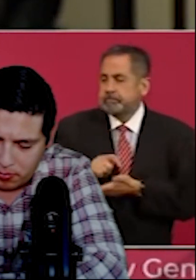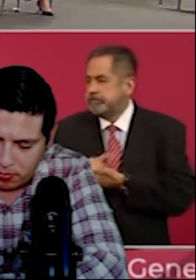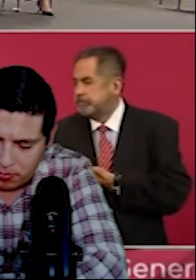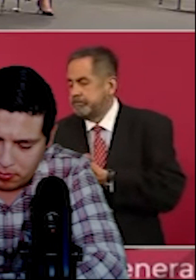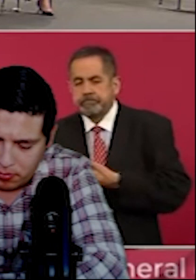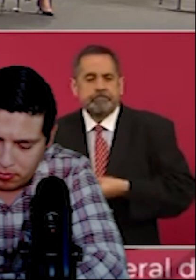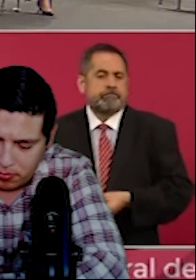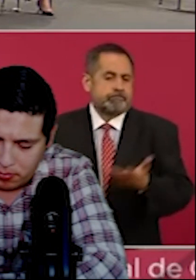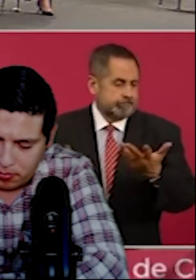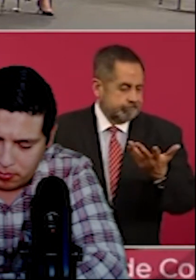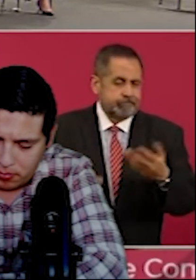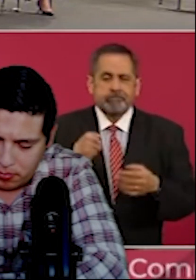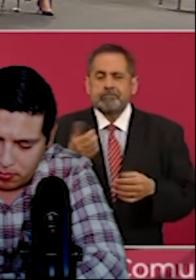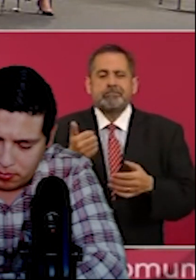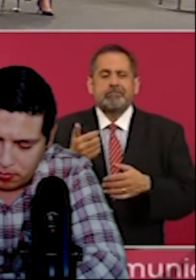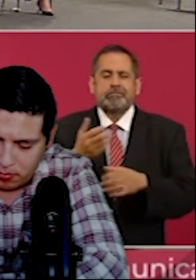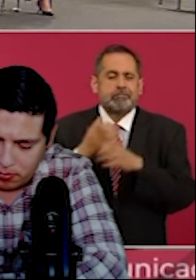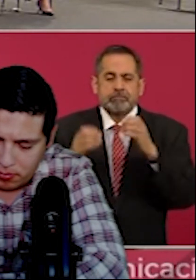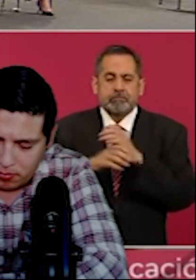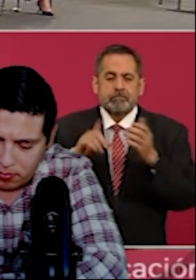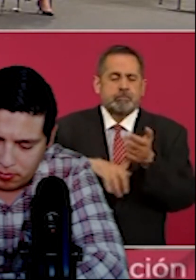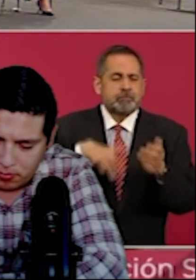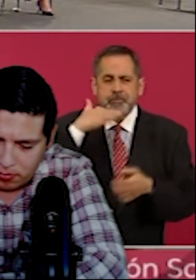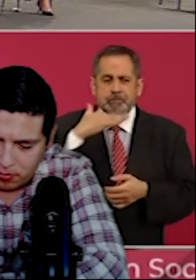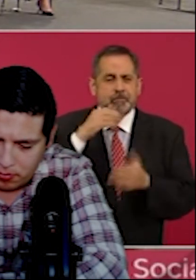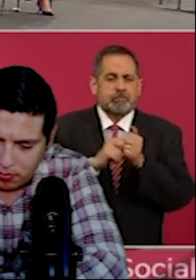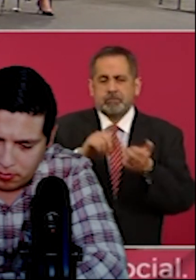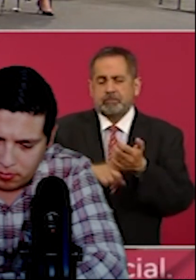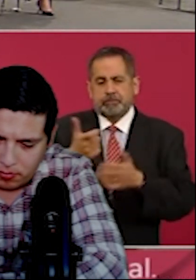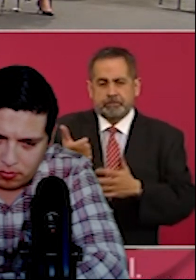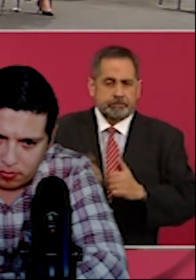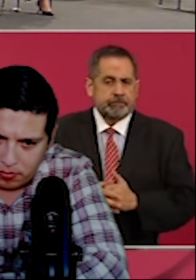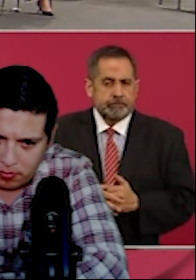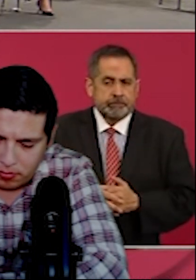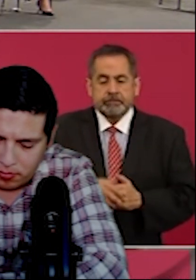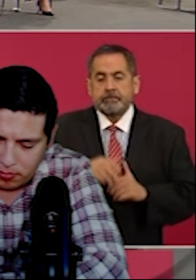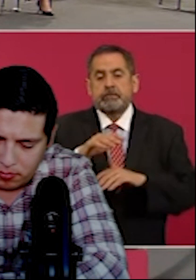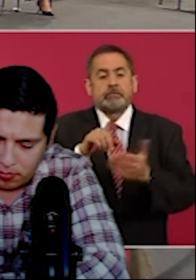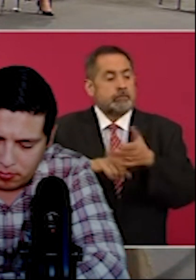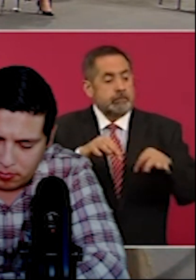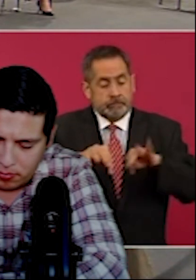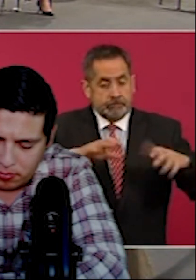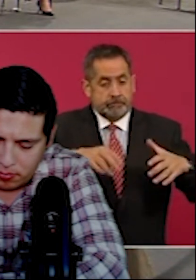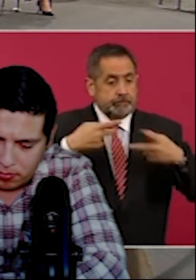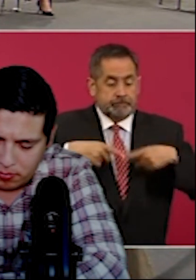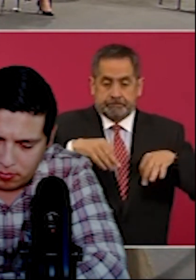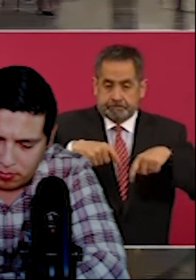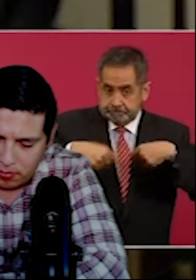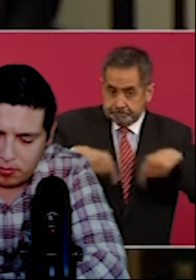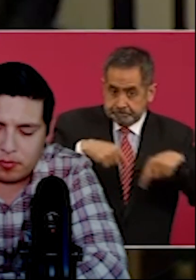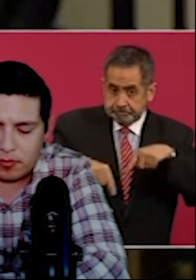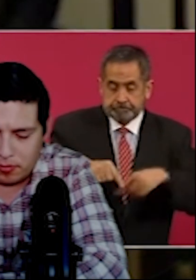así como para otras situaciones anómalas. En el tema de la laboral, por ejemplo, los futbolistas pues no